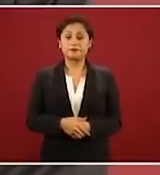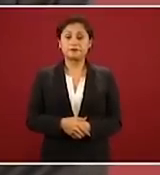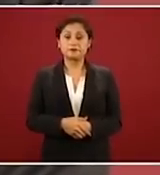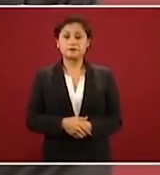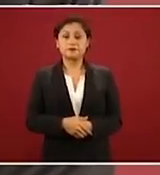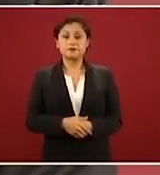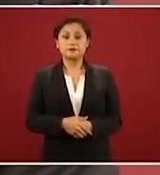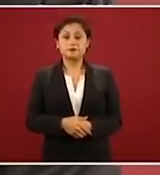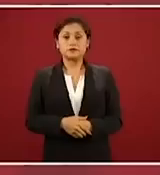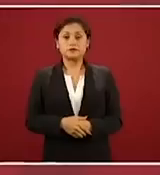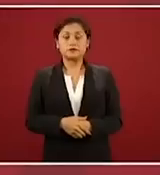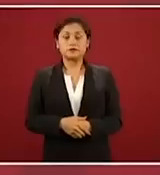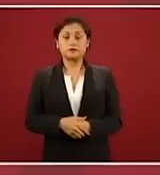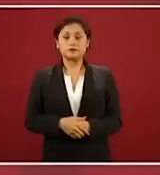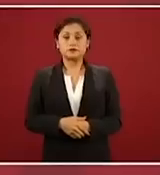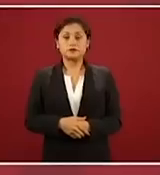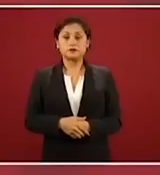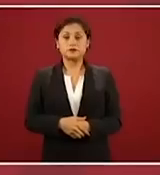complicidad,